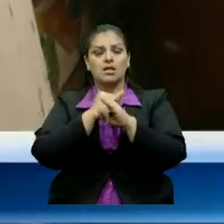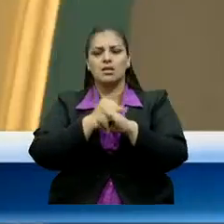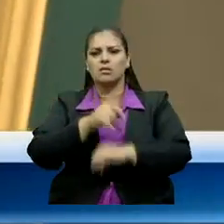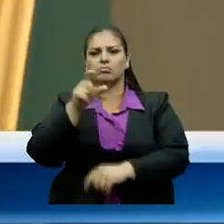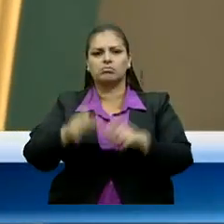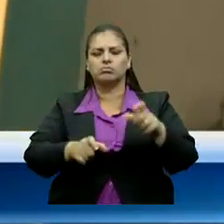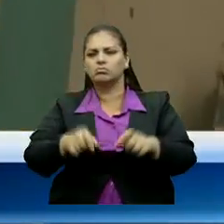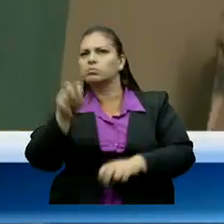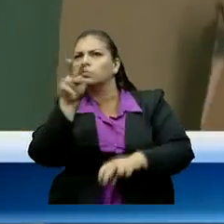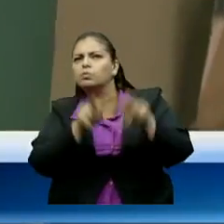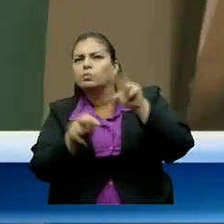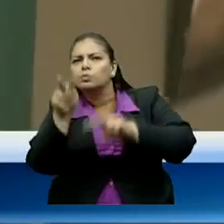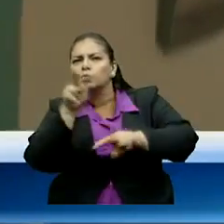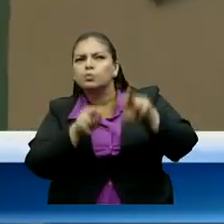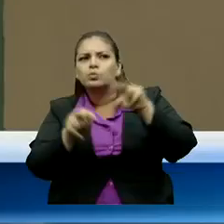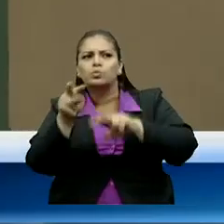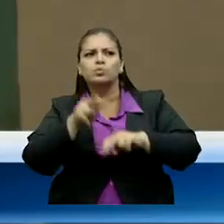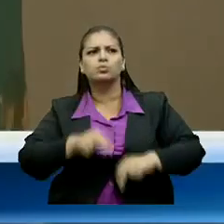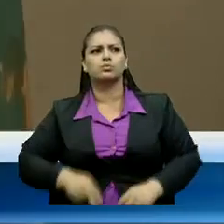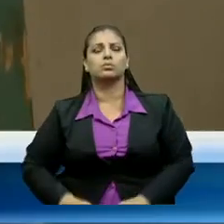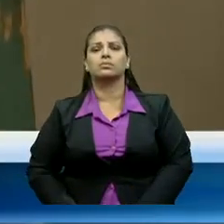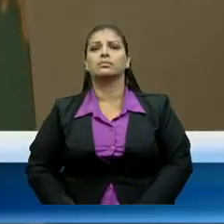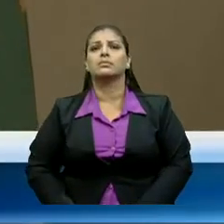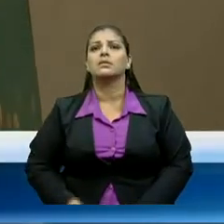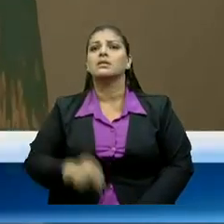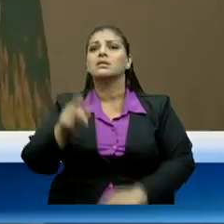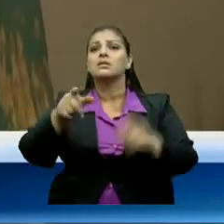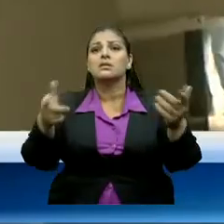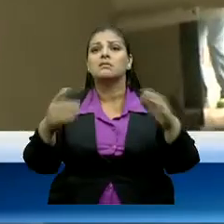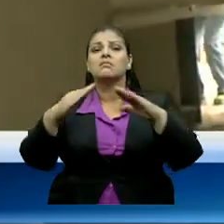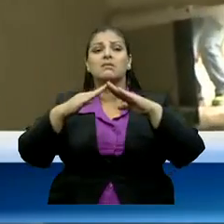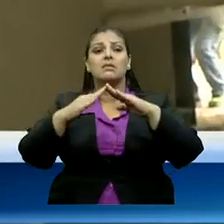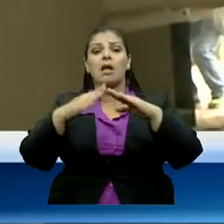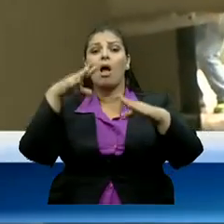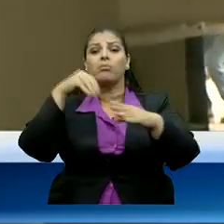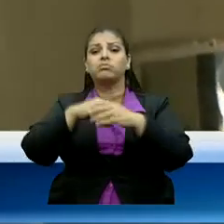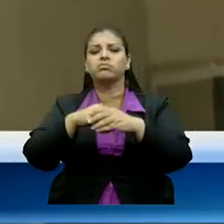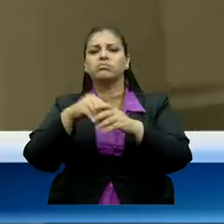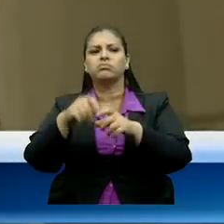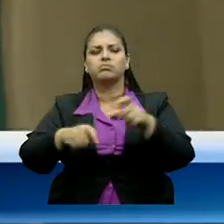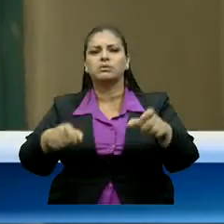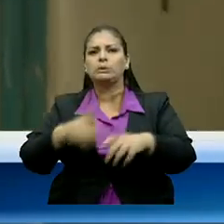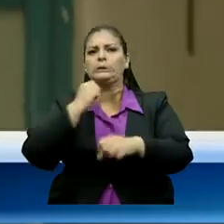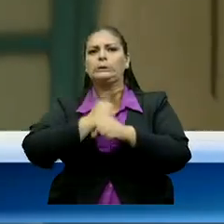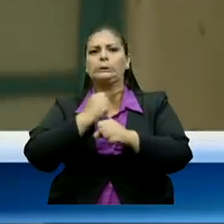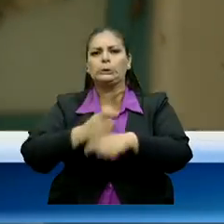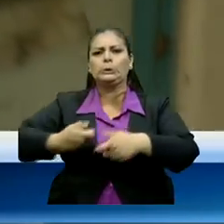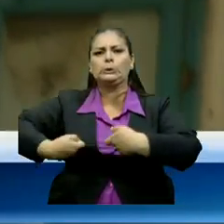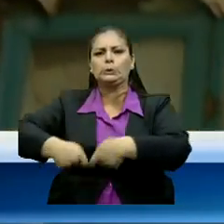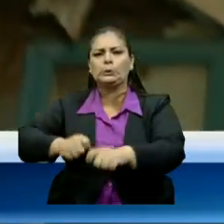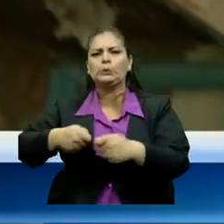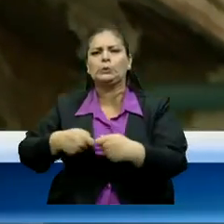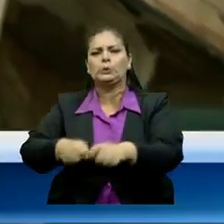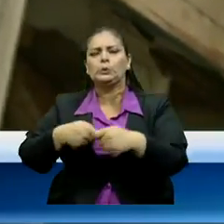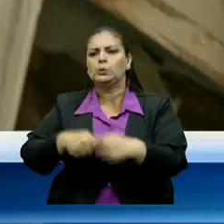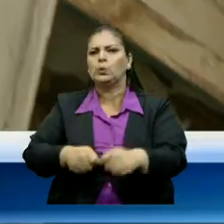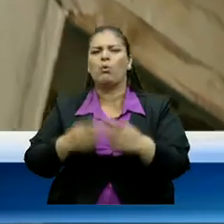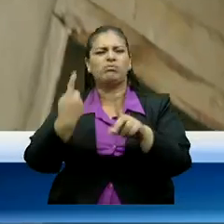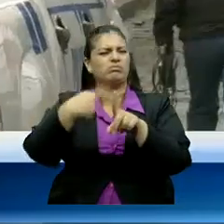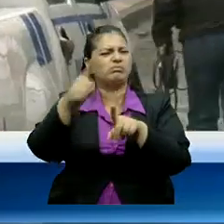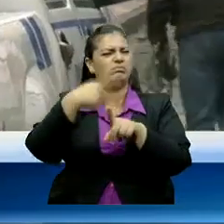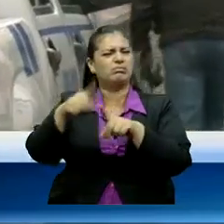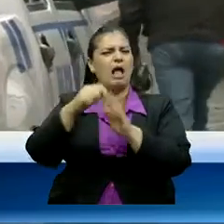La mayoría del espacio estaba ocupado por pintores y artesanos. Es decir, tenían sus talleres, pero frente al inminente riesgo, tuvieron que abandonar